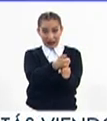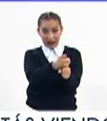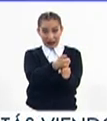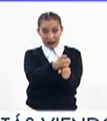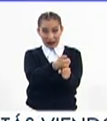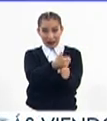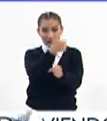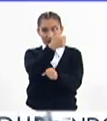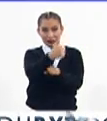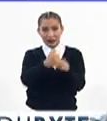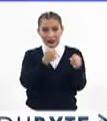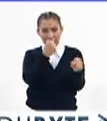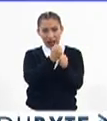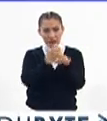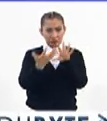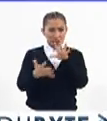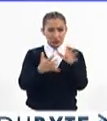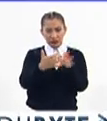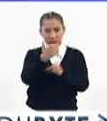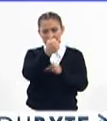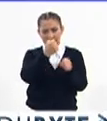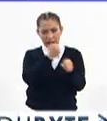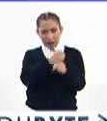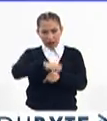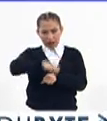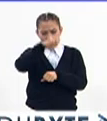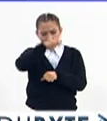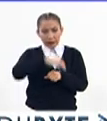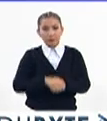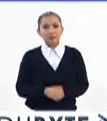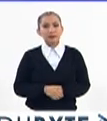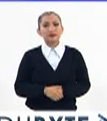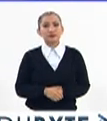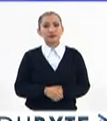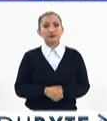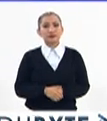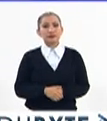o menos que a los 6 años, ¿no? Estamos hablando más o menos a los 6 años, ¿no?